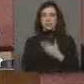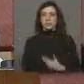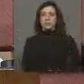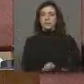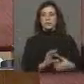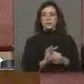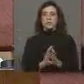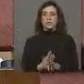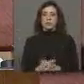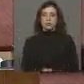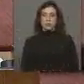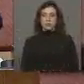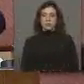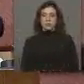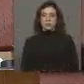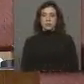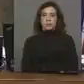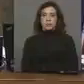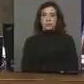muchas gracias.